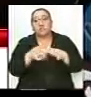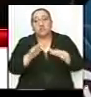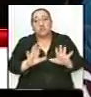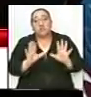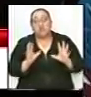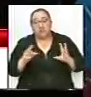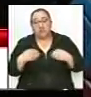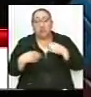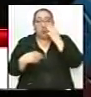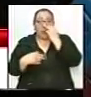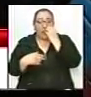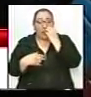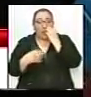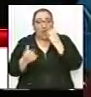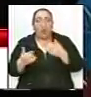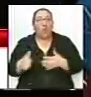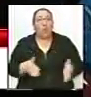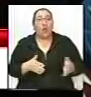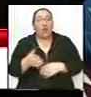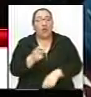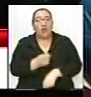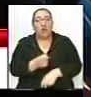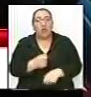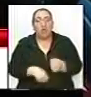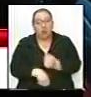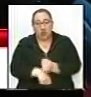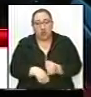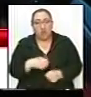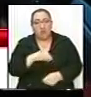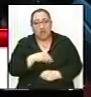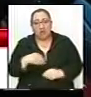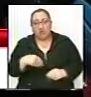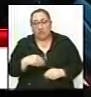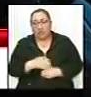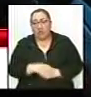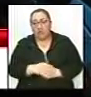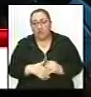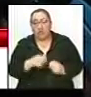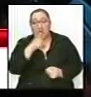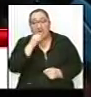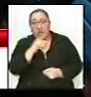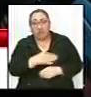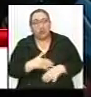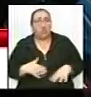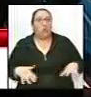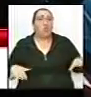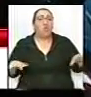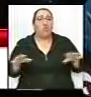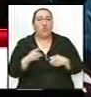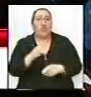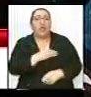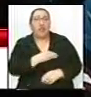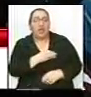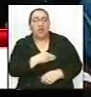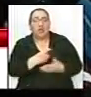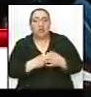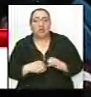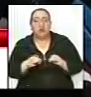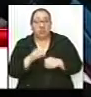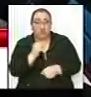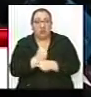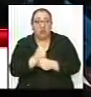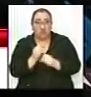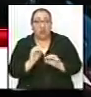permita. Ahora los jugadores, miembros de la gremiación de fútbol, por ejemplo, los árbitros, los entrenadores, que son actores